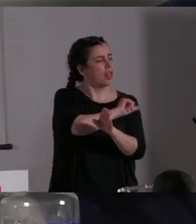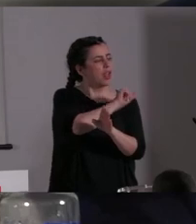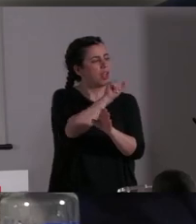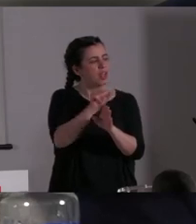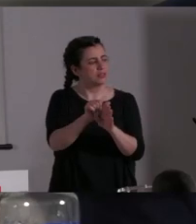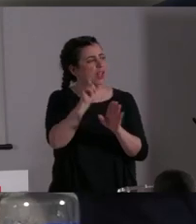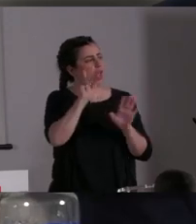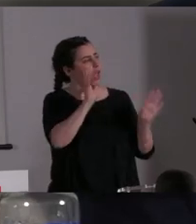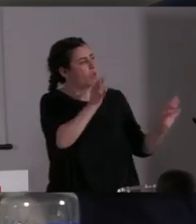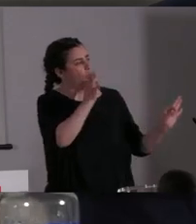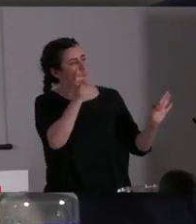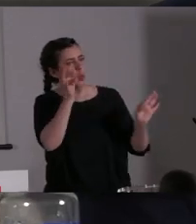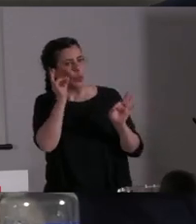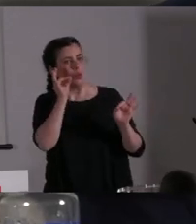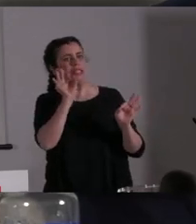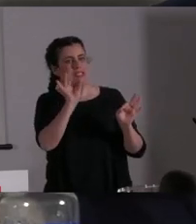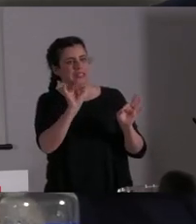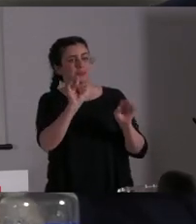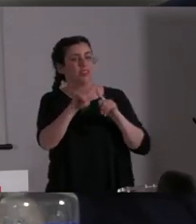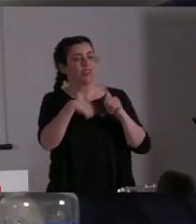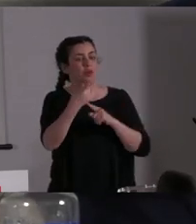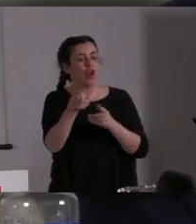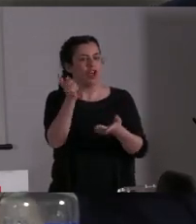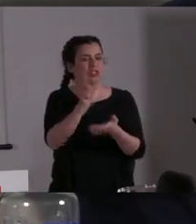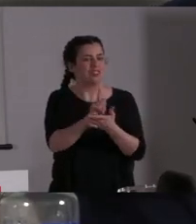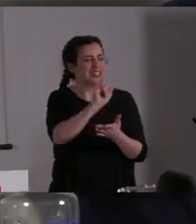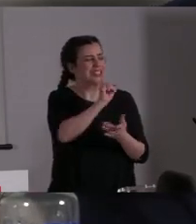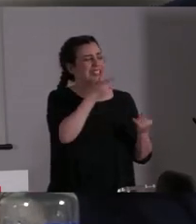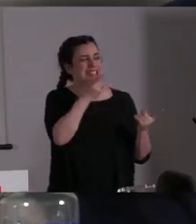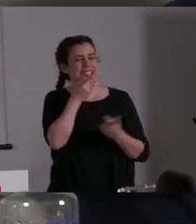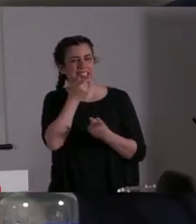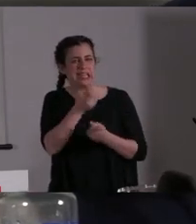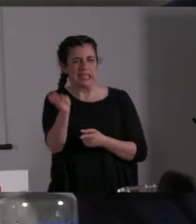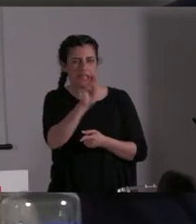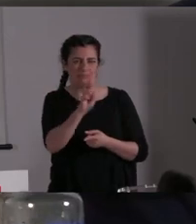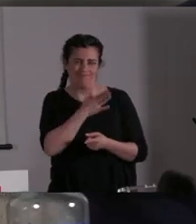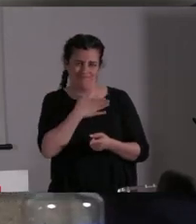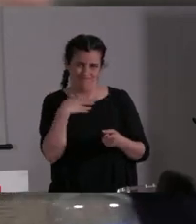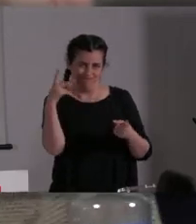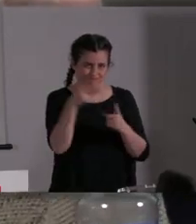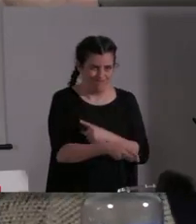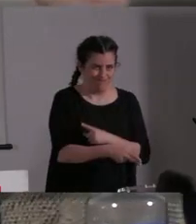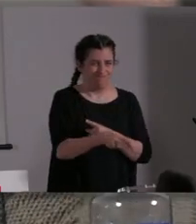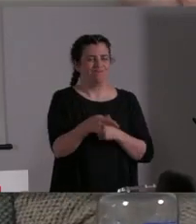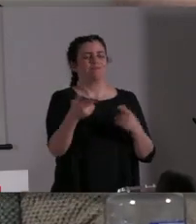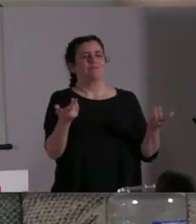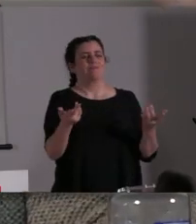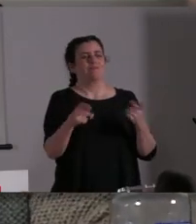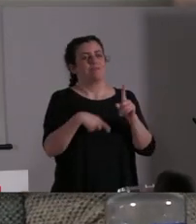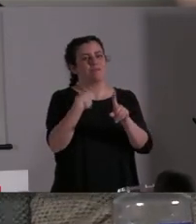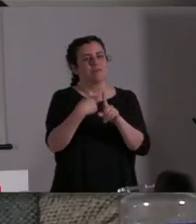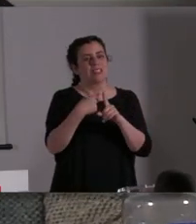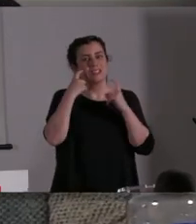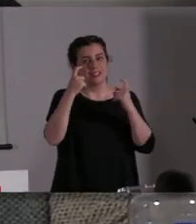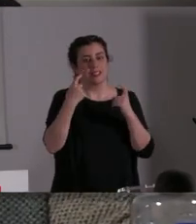en ellas, pero a la vez no repetir los mismos errores y preservar las claves que permitan mantener la asequibilidad